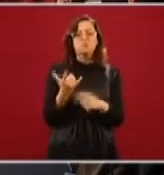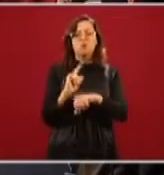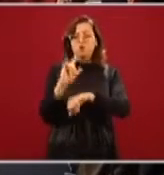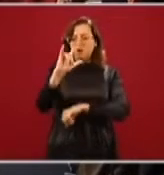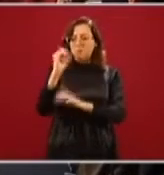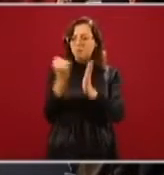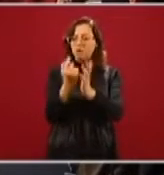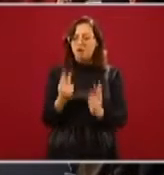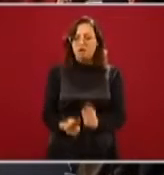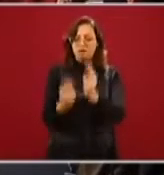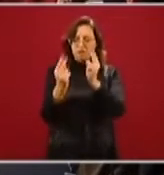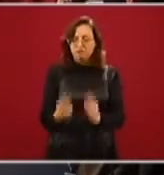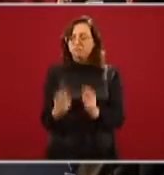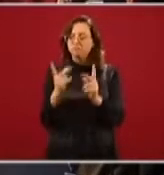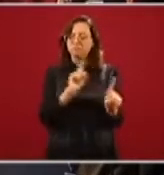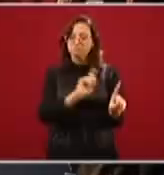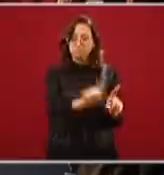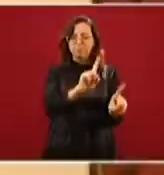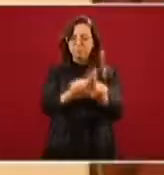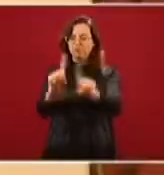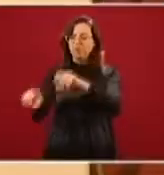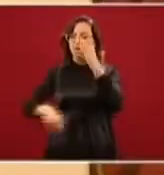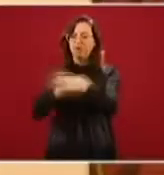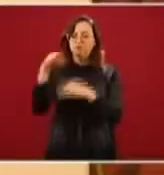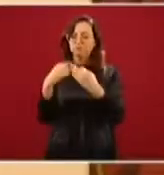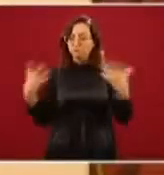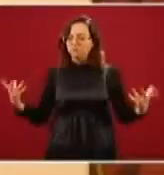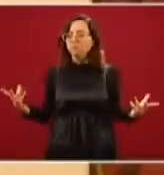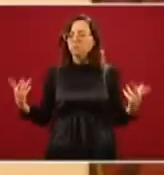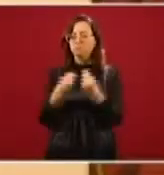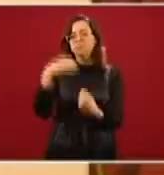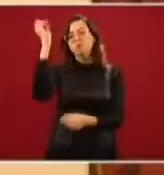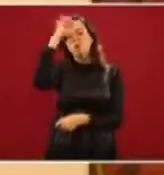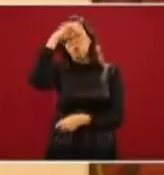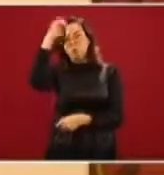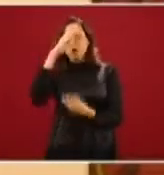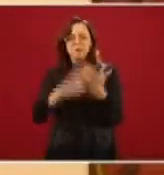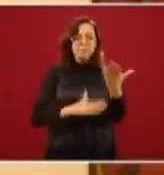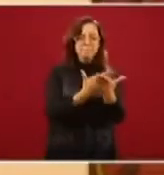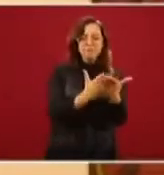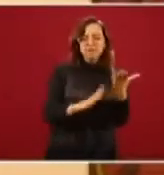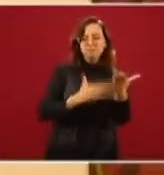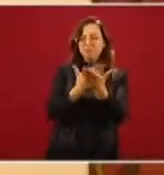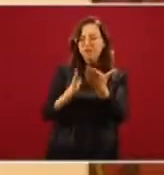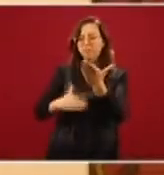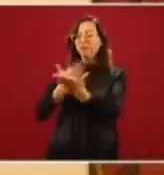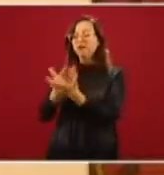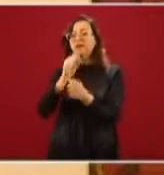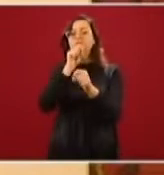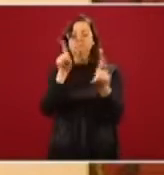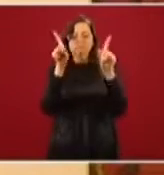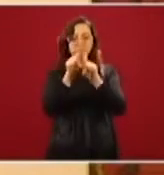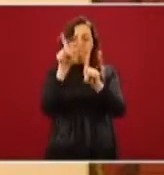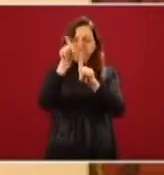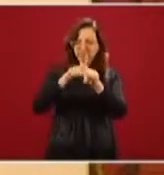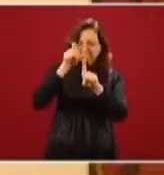áreas operacionales de las aerolíneas nacionales, y todos han aportado, han hecho sus sugerencias, han criticado y